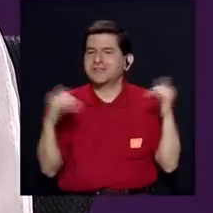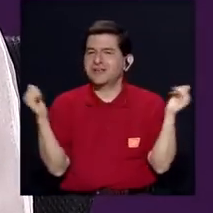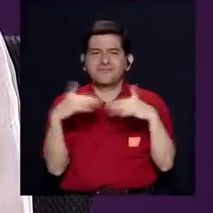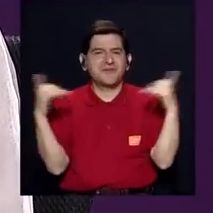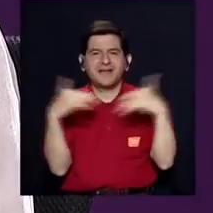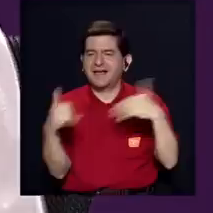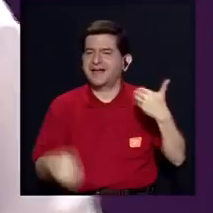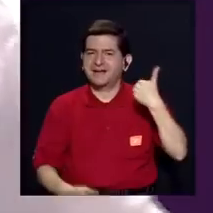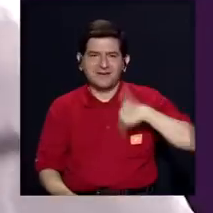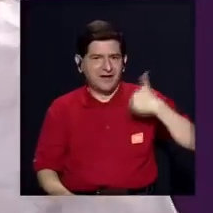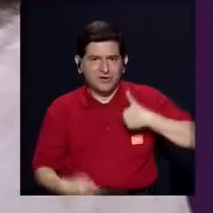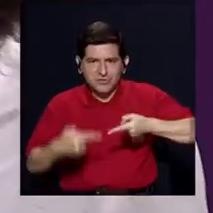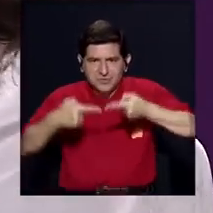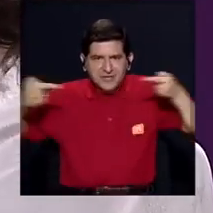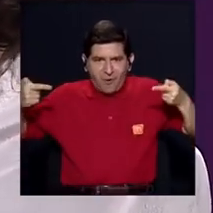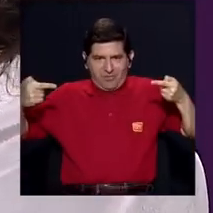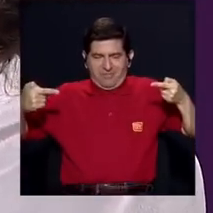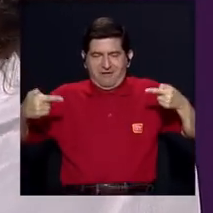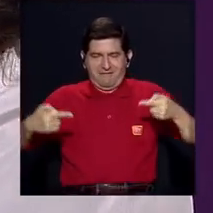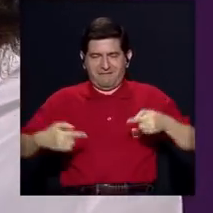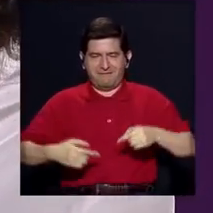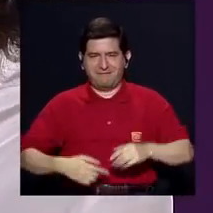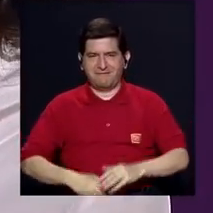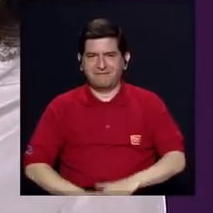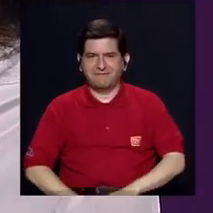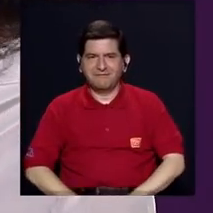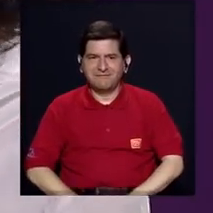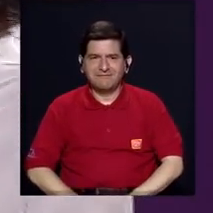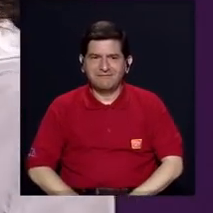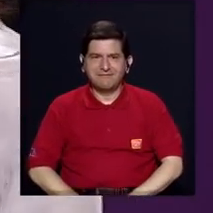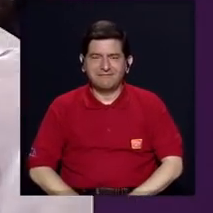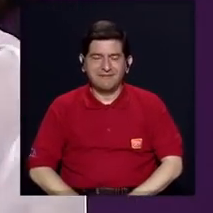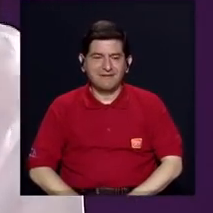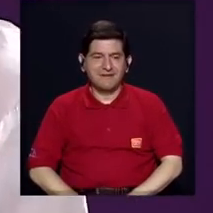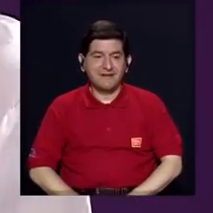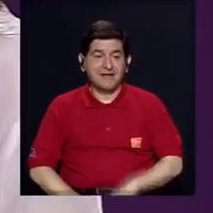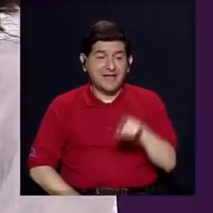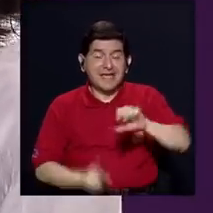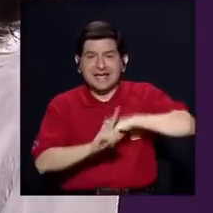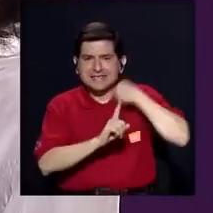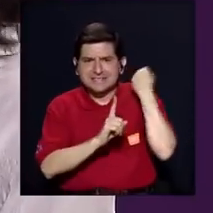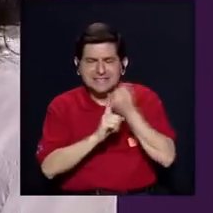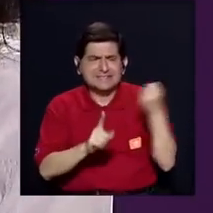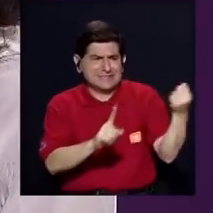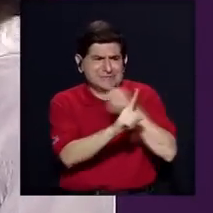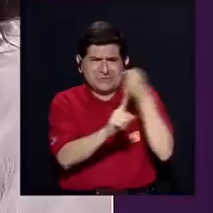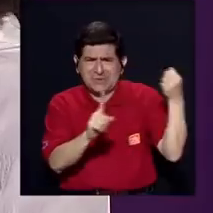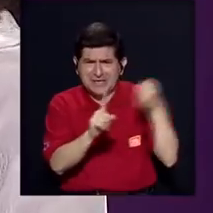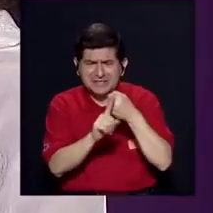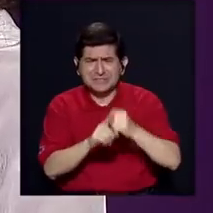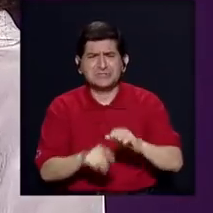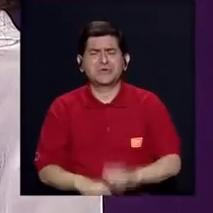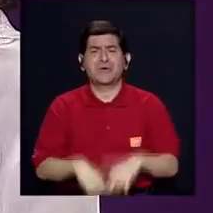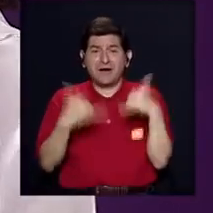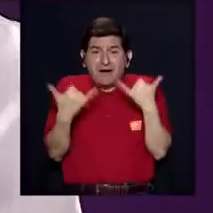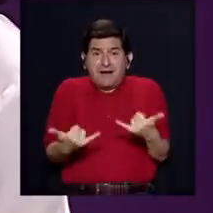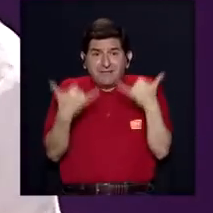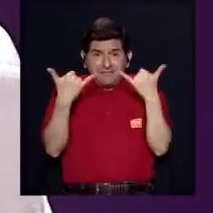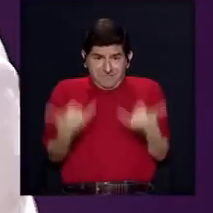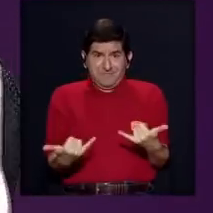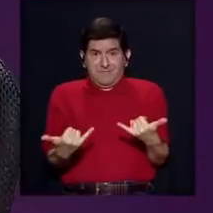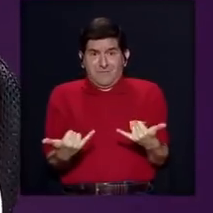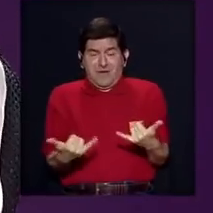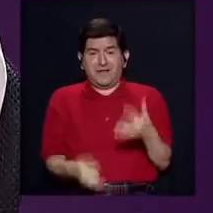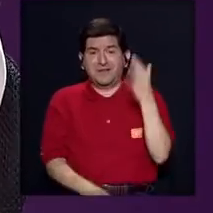contra los hombres en esta en esta arremetida de la violencia en nuestra sociedad no